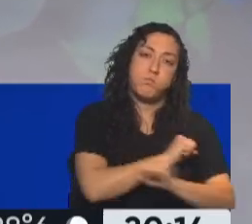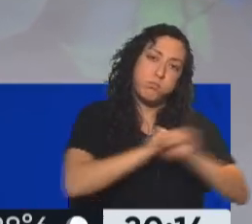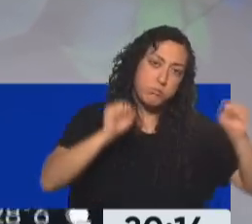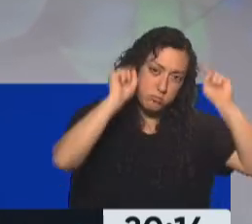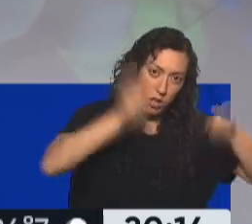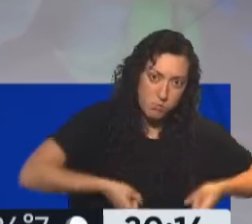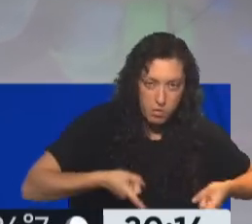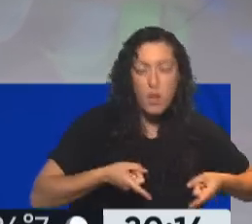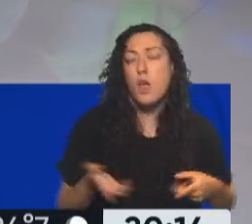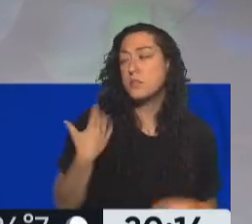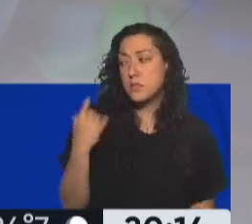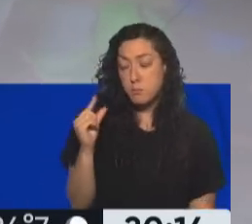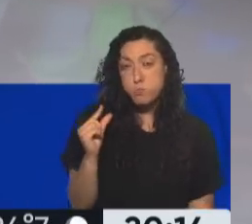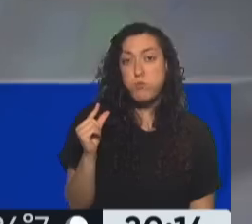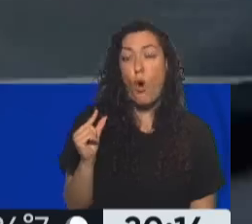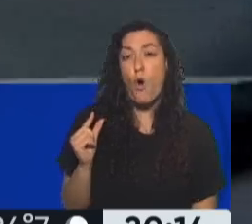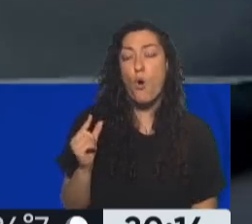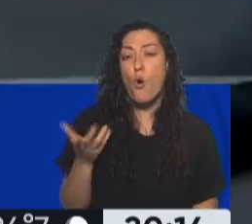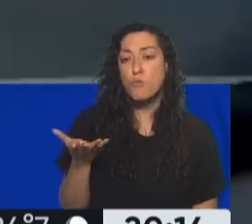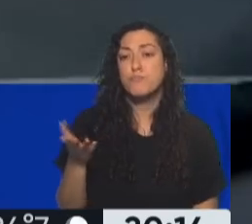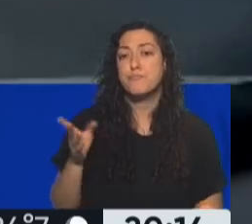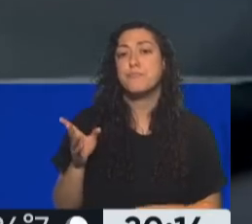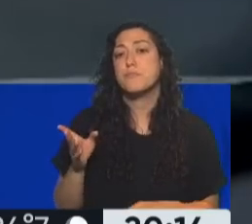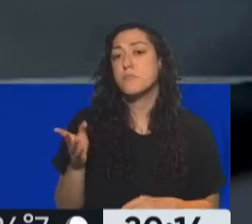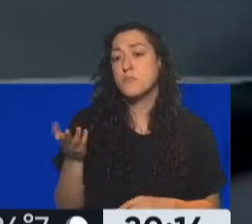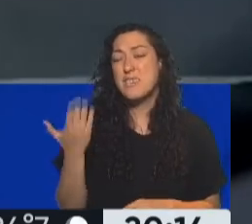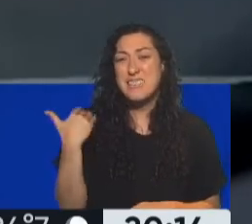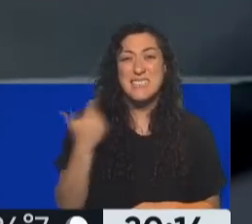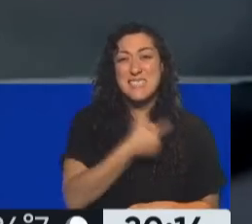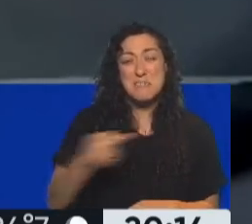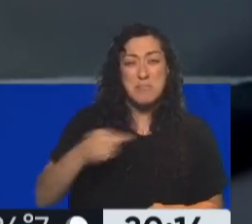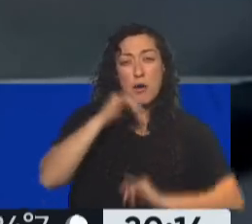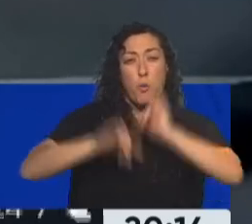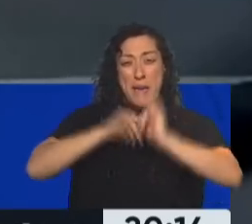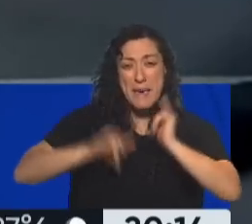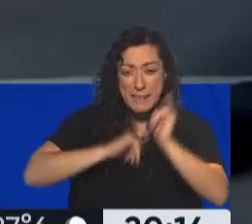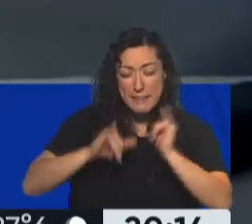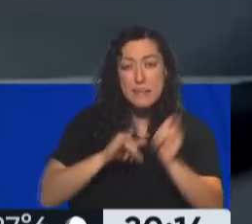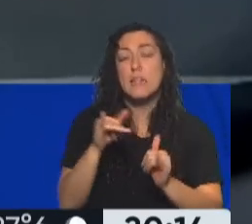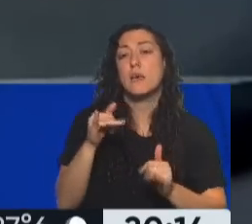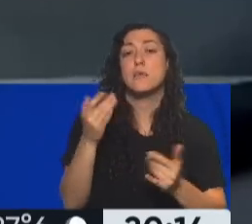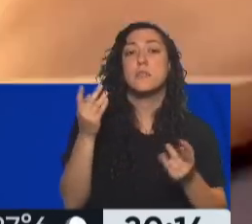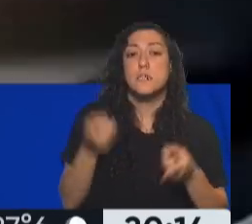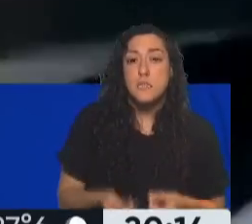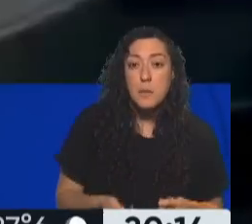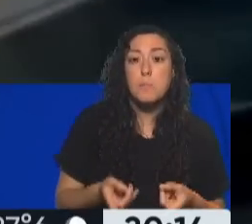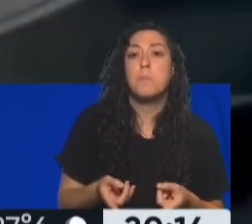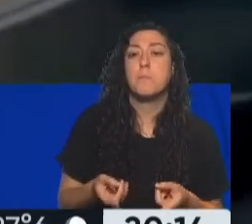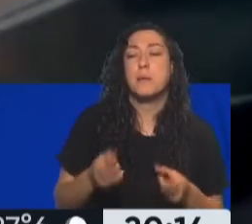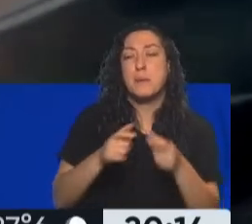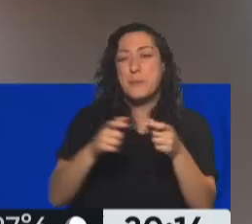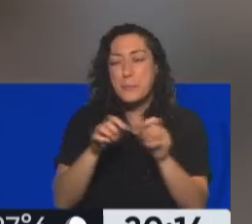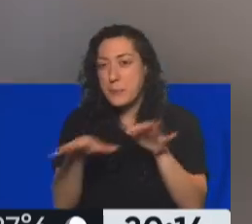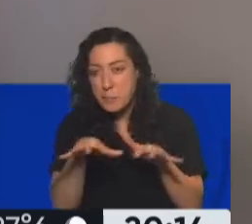las últimas horas, después recordemos de lo que veníamos contando la semana anterior, donde también se dieron los ataques a los Vipers y